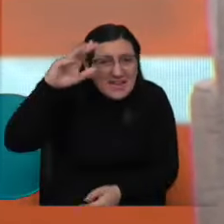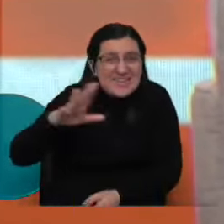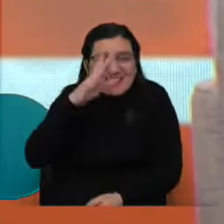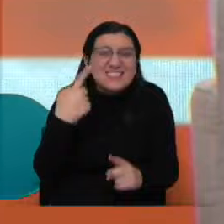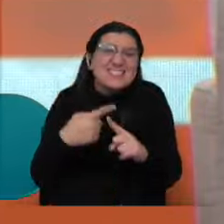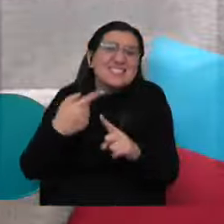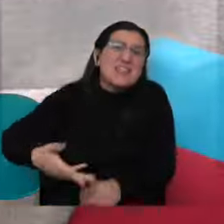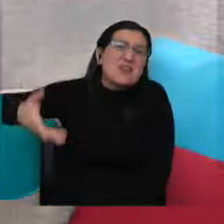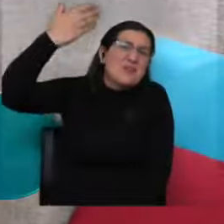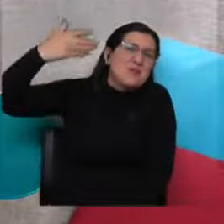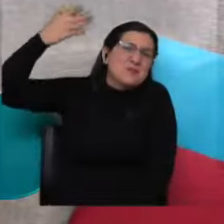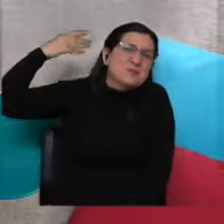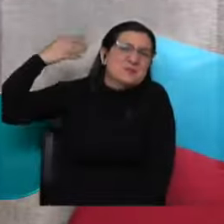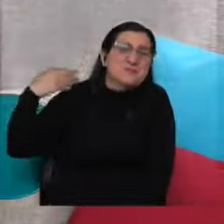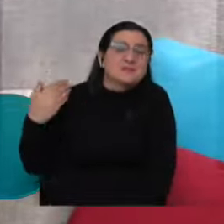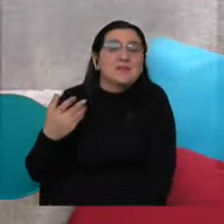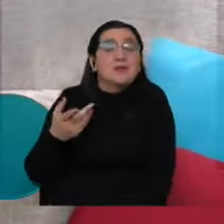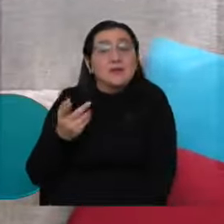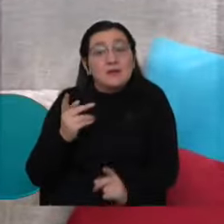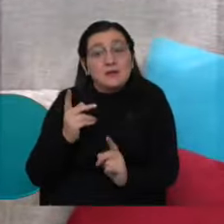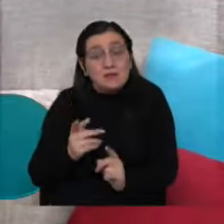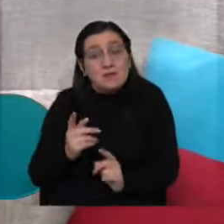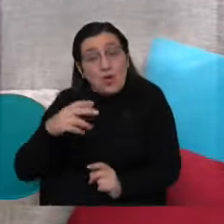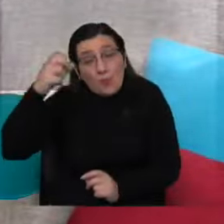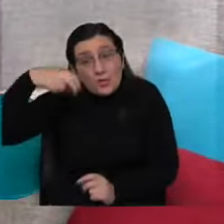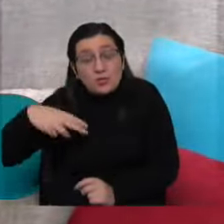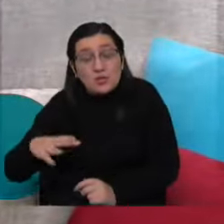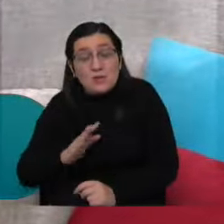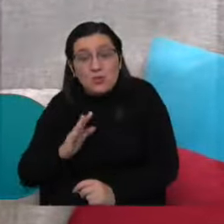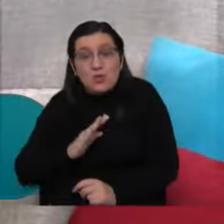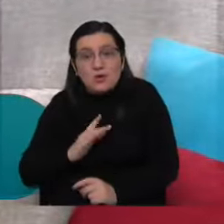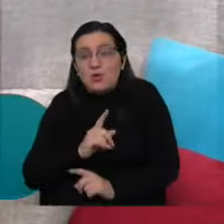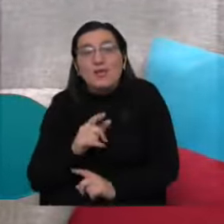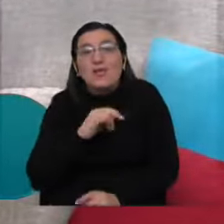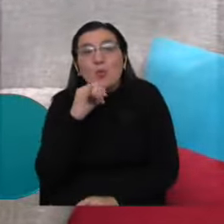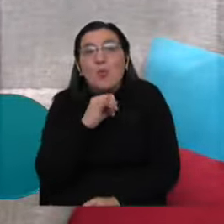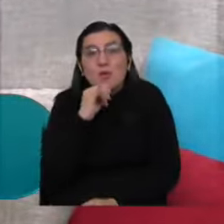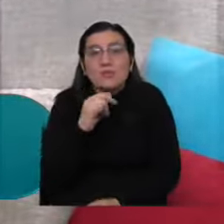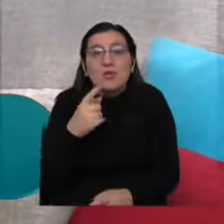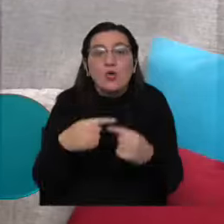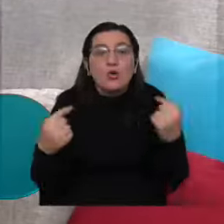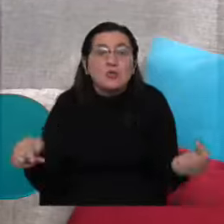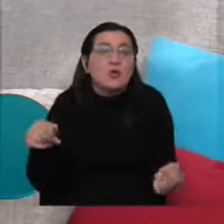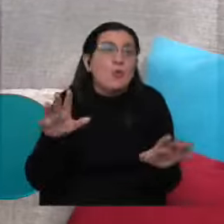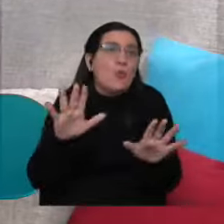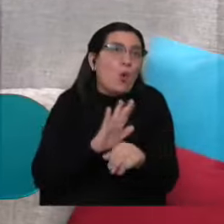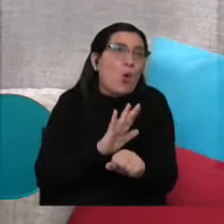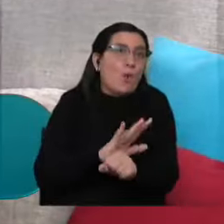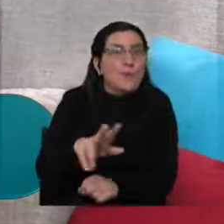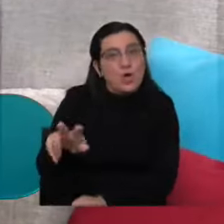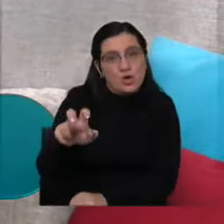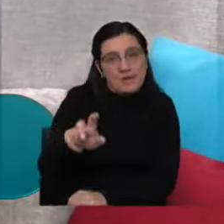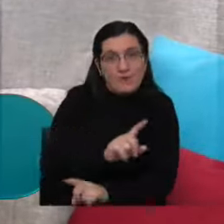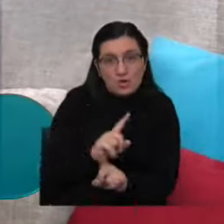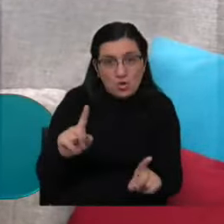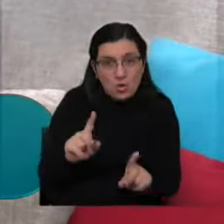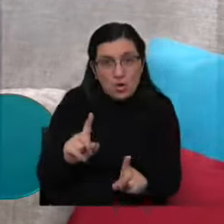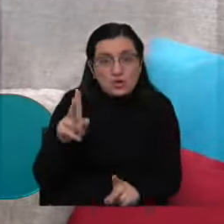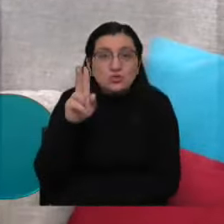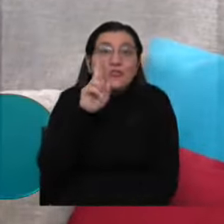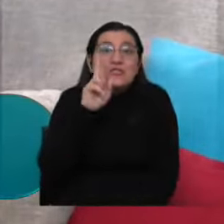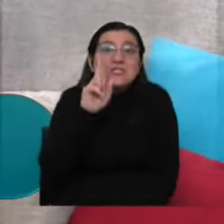total y sobre todo es desde el punto de vista de la mujer No porque eso lo escandaloso no es que cuente escenas digamos pornográficas sino que su óptica tiene